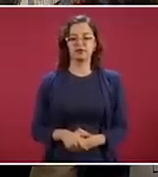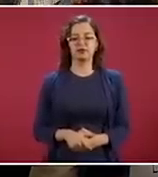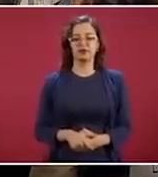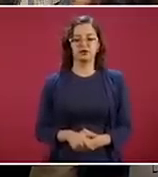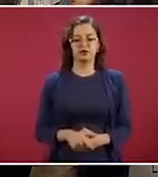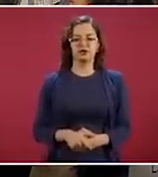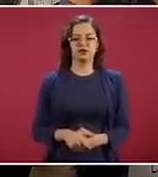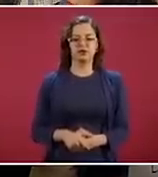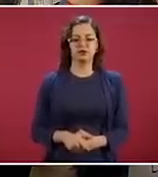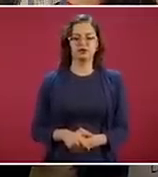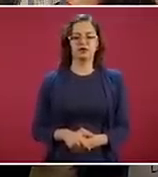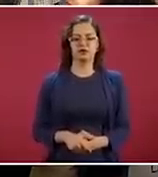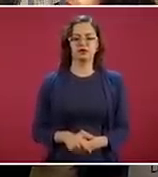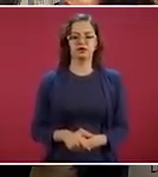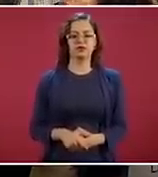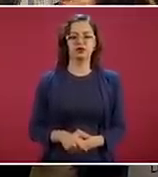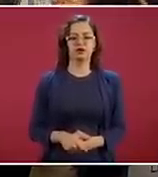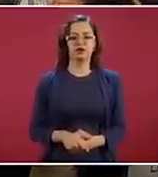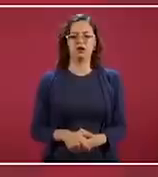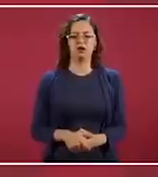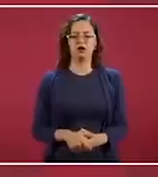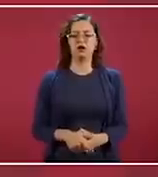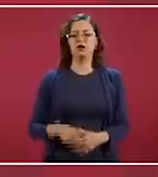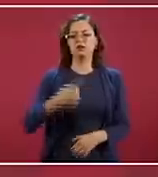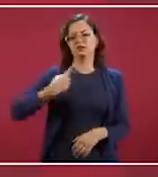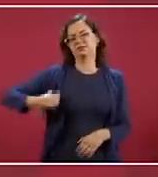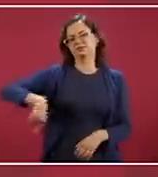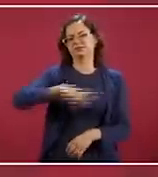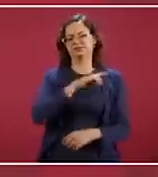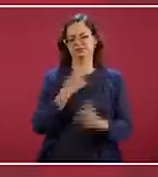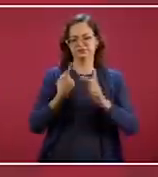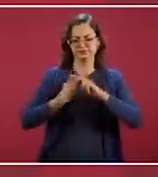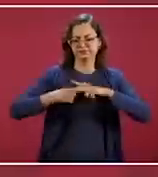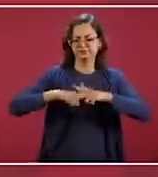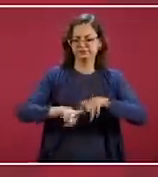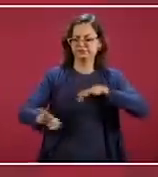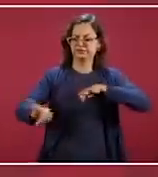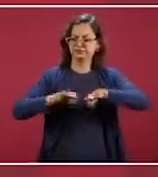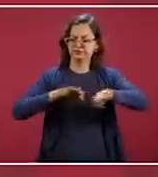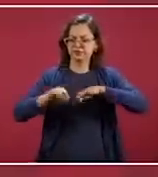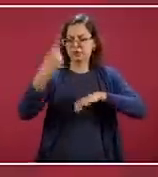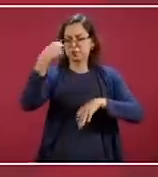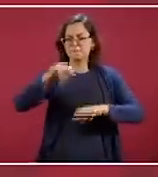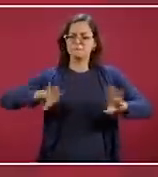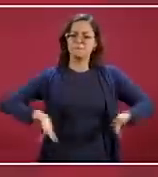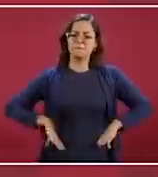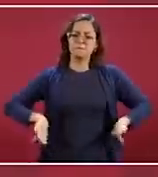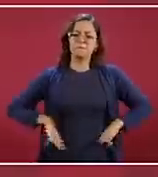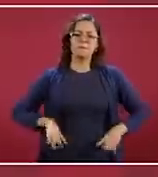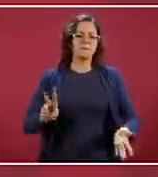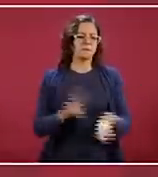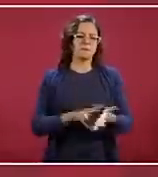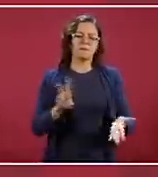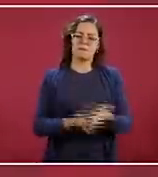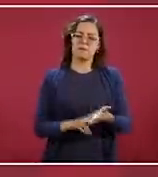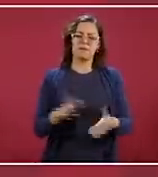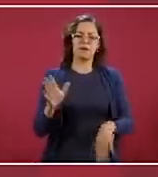trabajando en el fortalecimiento de los valores, porque eso es clave.